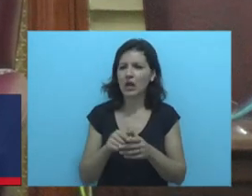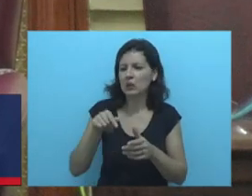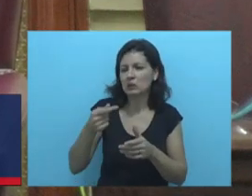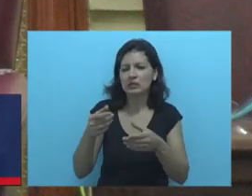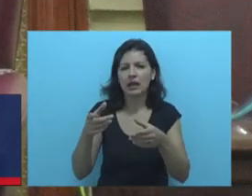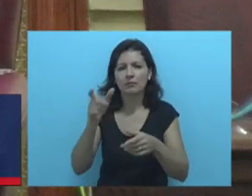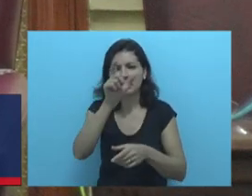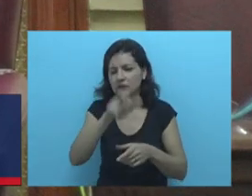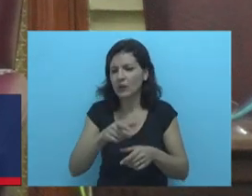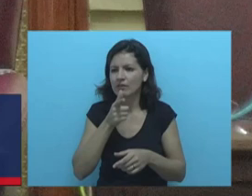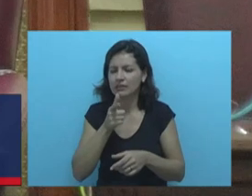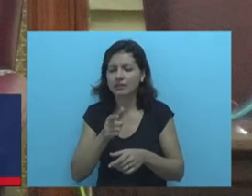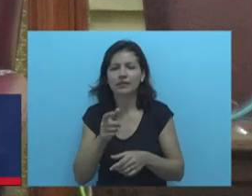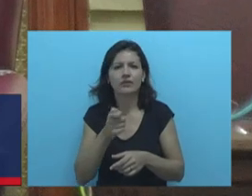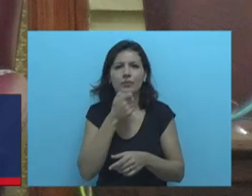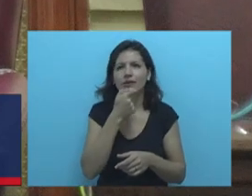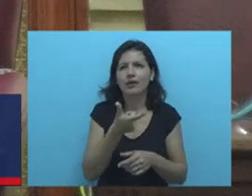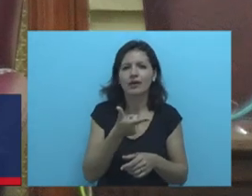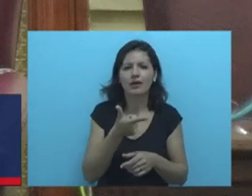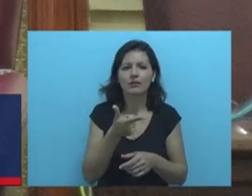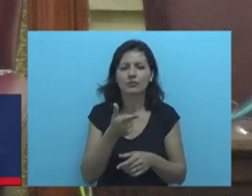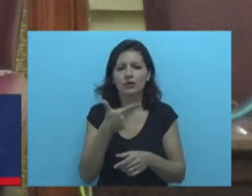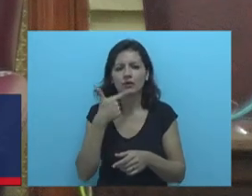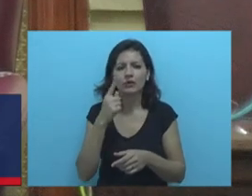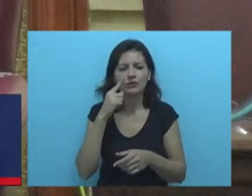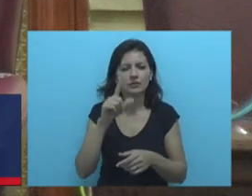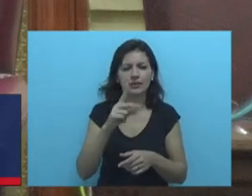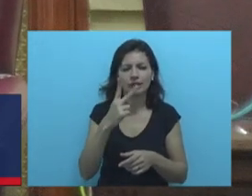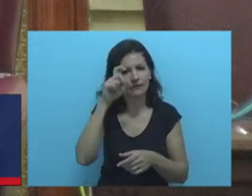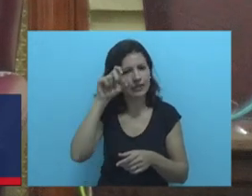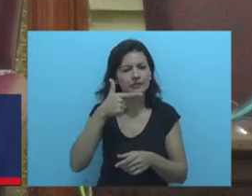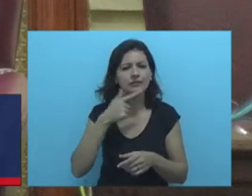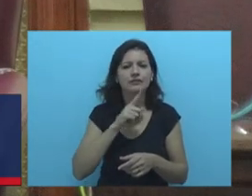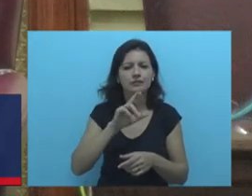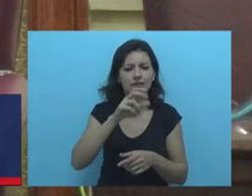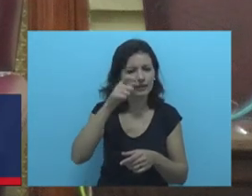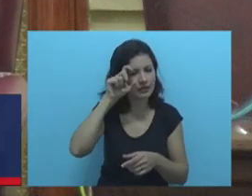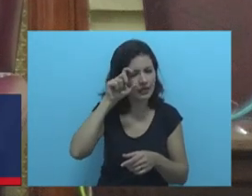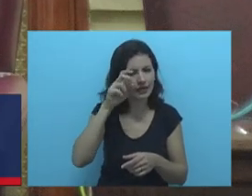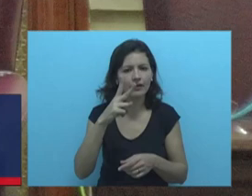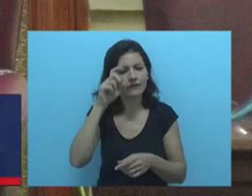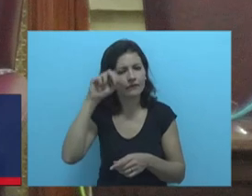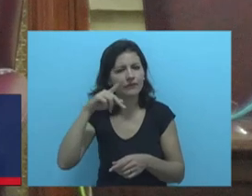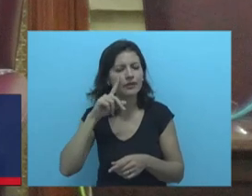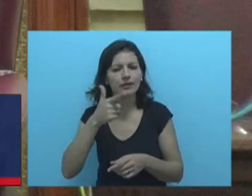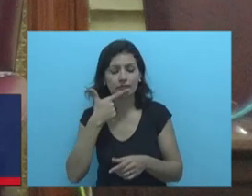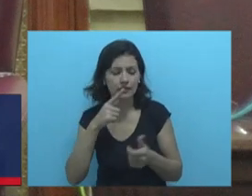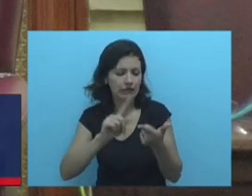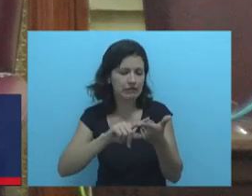siempre, digamos, lo emparenté con Silvestre Benis o eventualmente